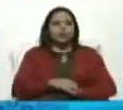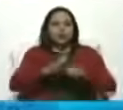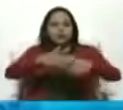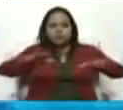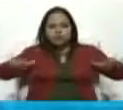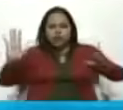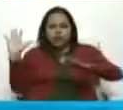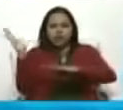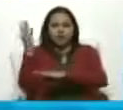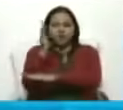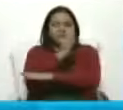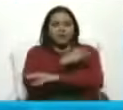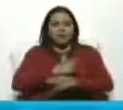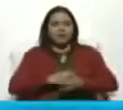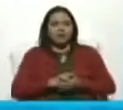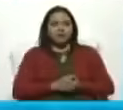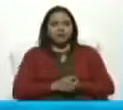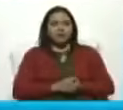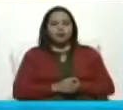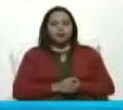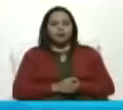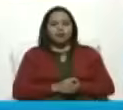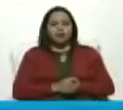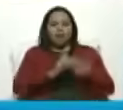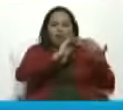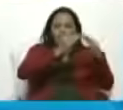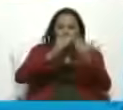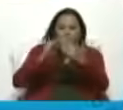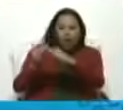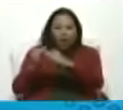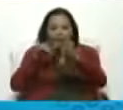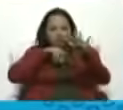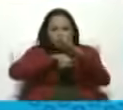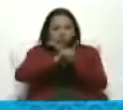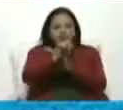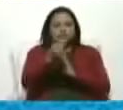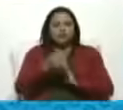la selva, en los barrios, en las aldeas,